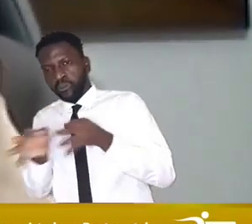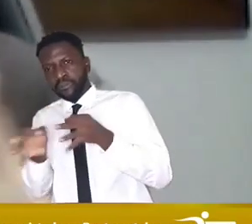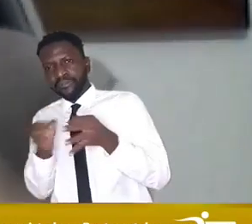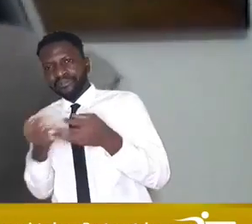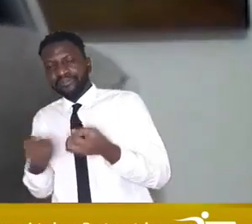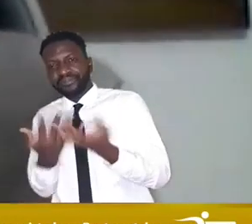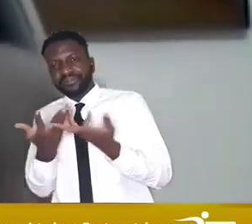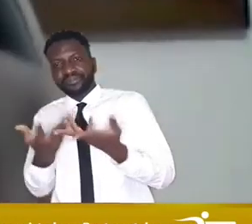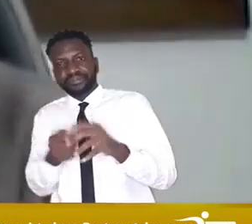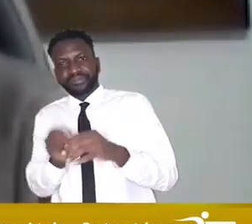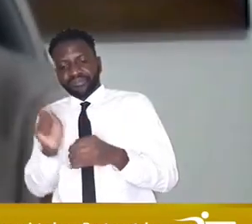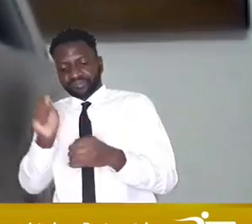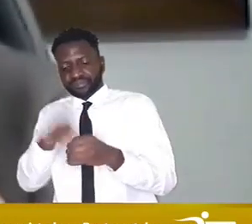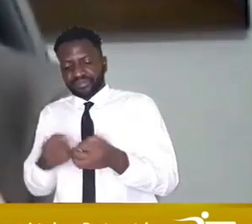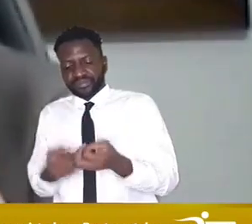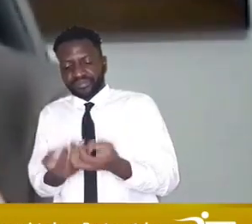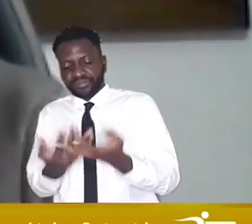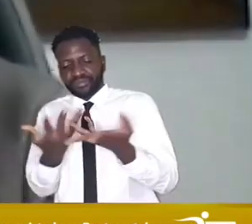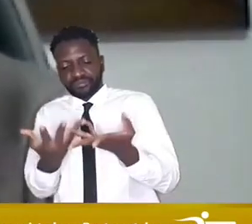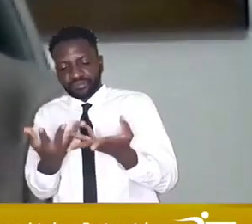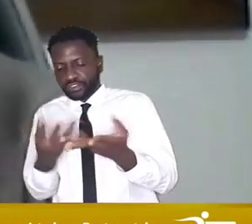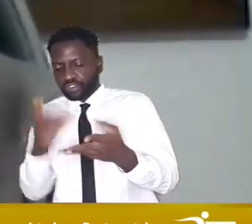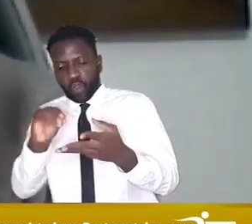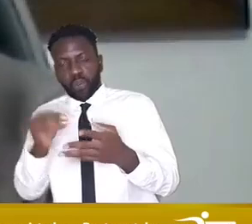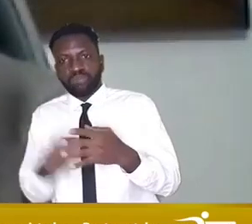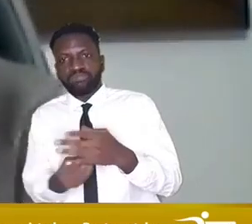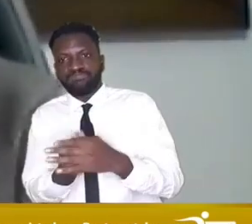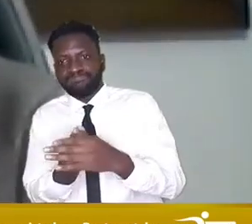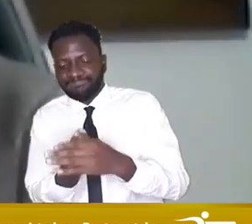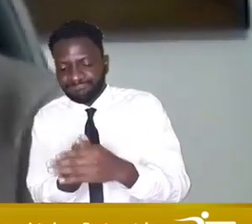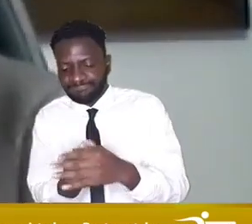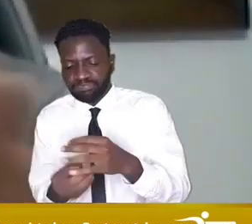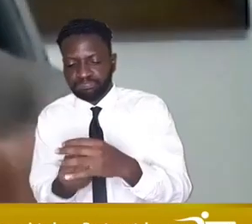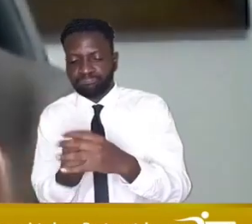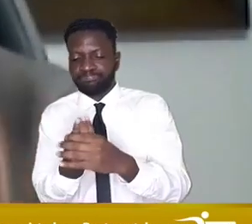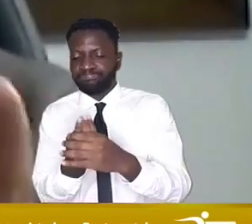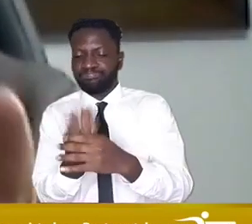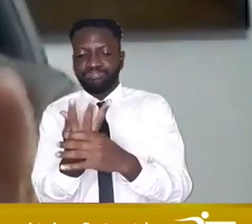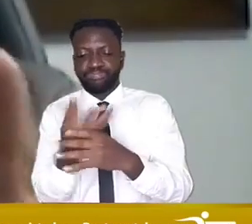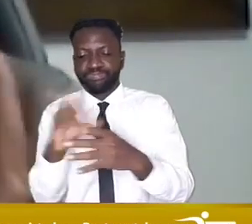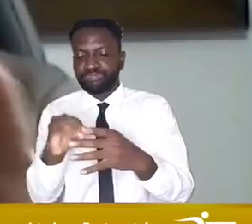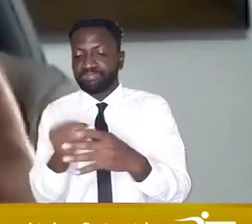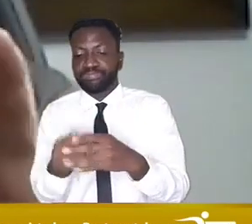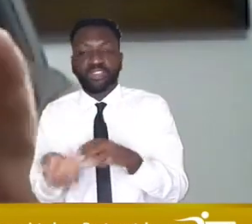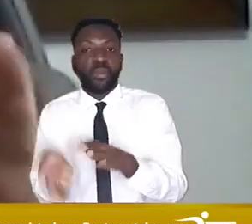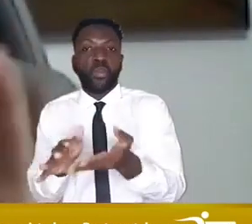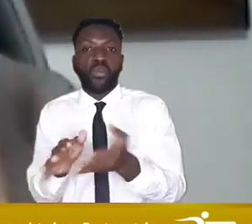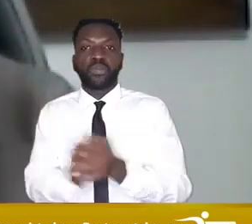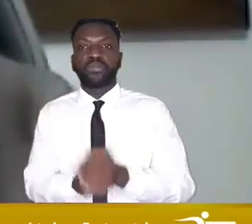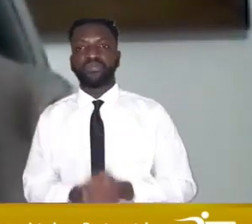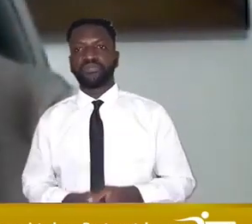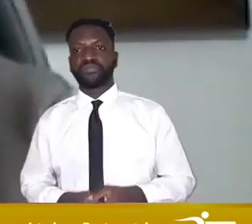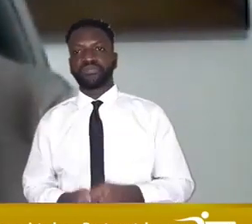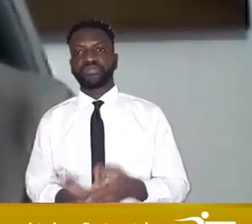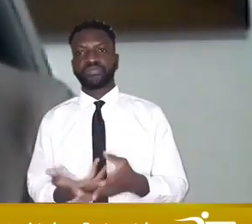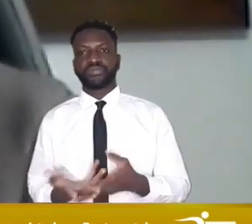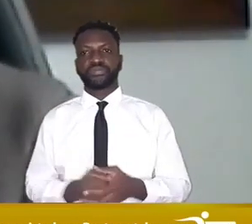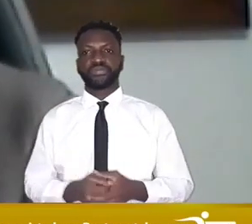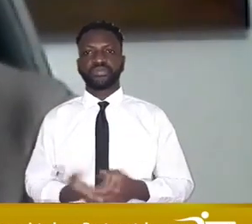no prospera en ciertas circunstancias. Así que, hermanos, estamos